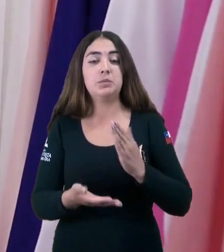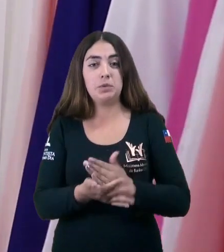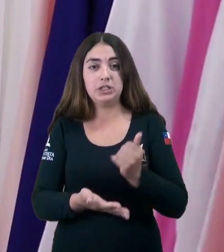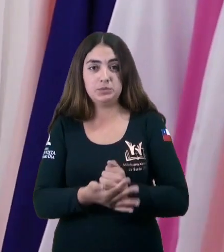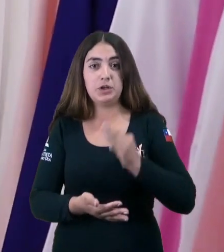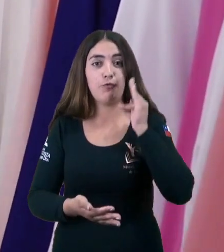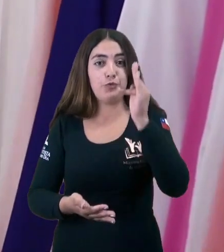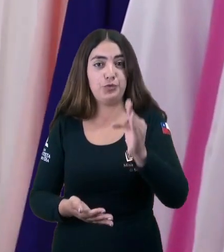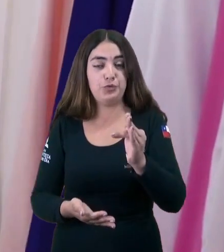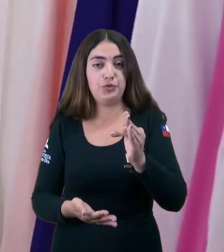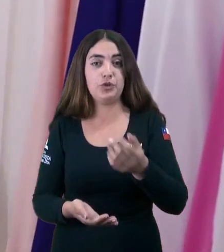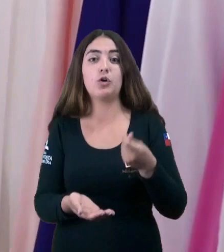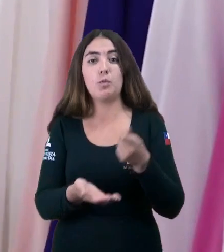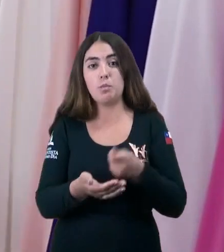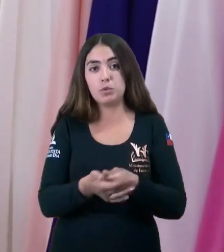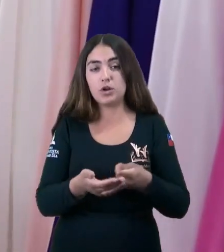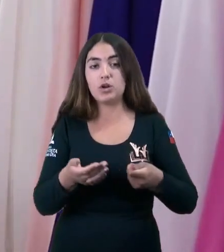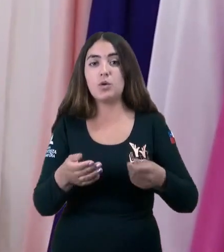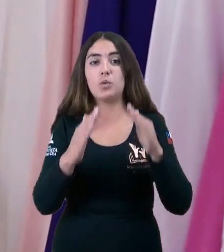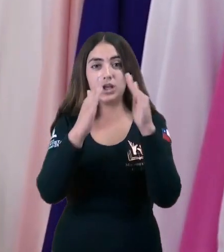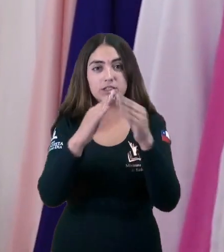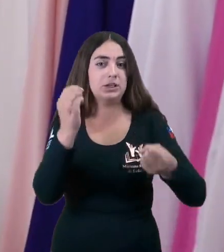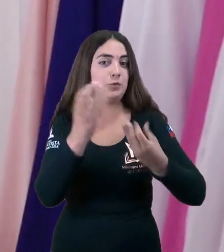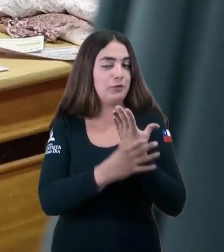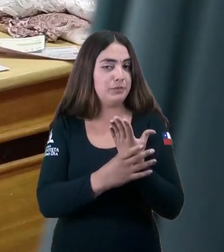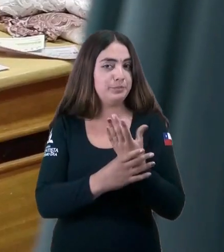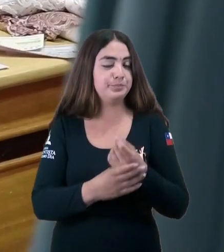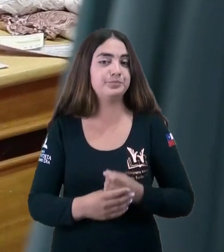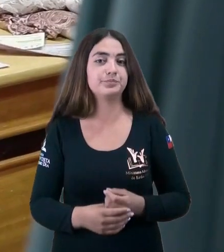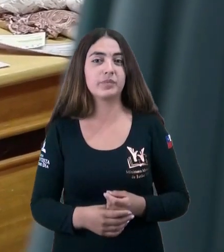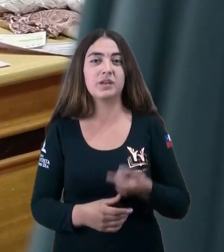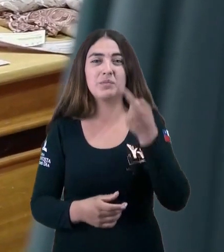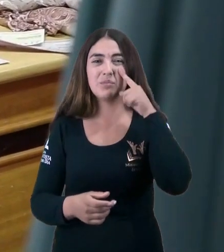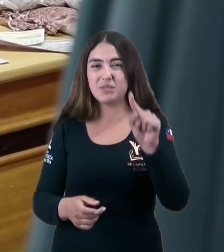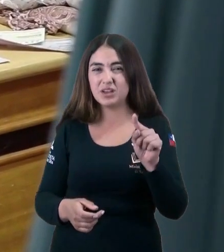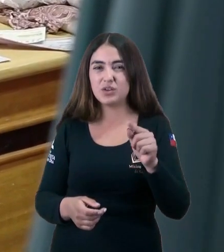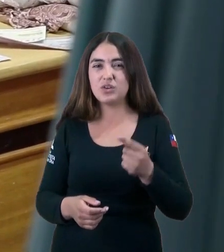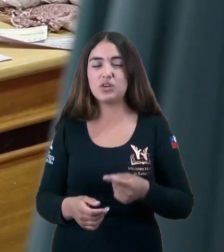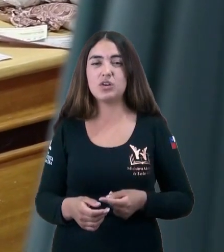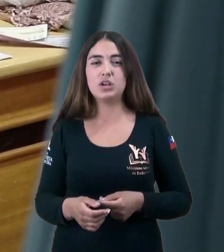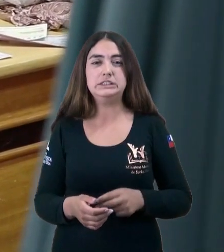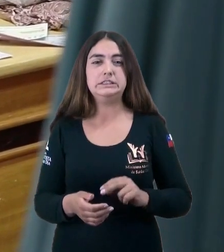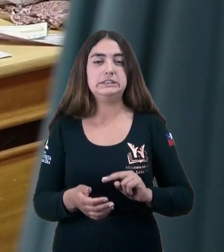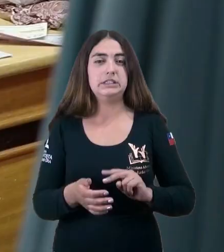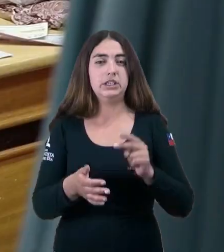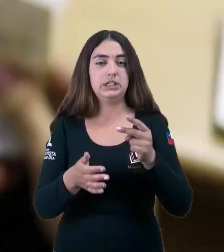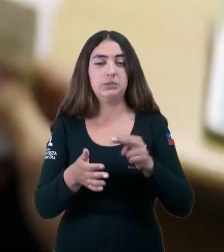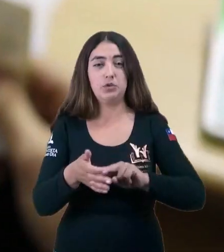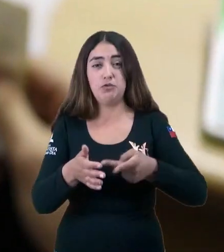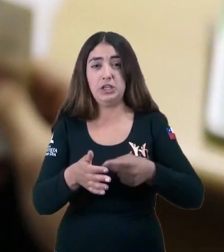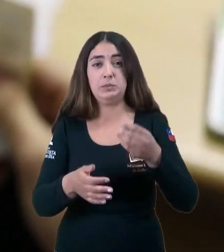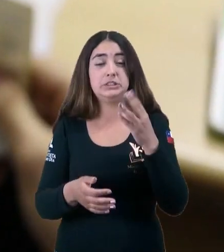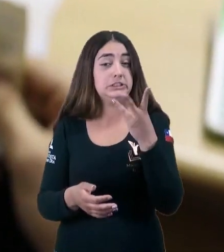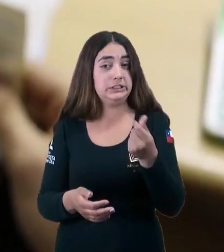futuro, incluyendo la compra de una casa nueva. Sin embargo, la crisis económica de nuestro país